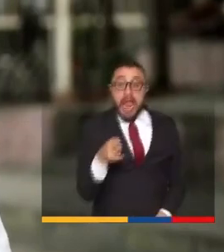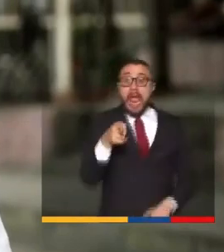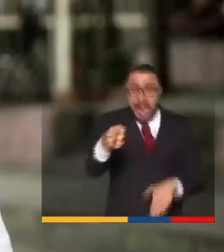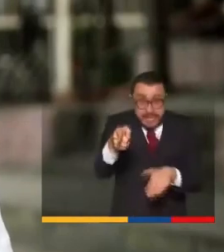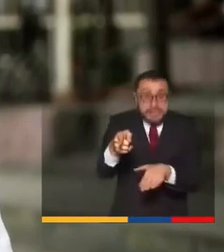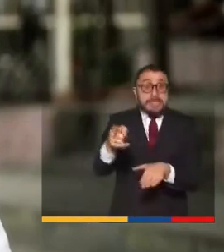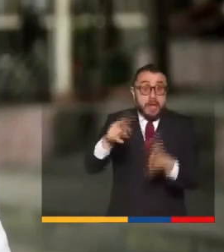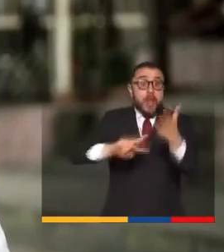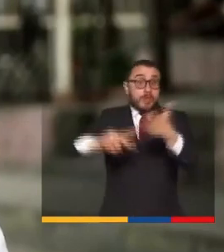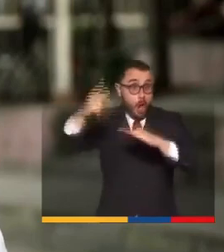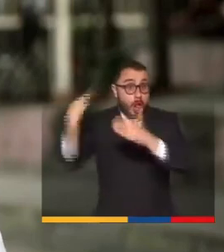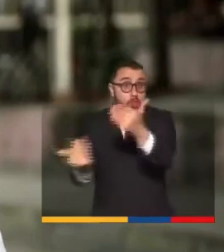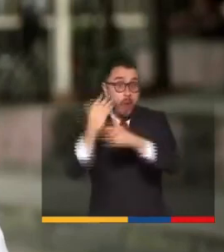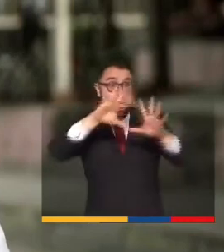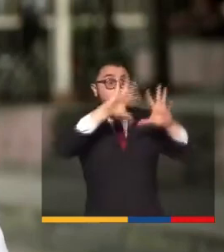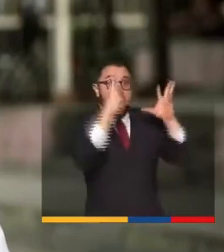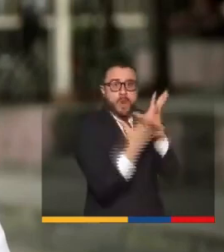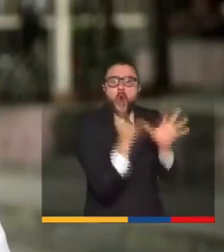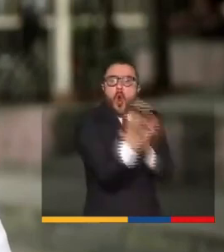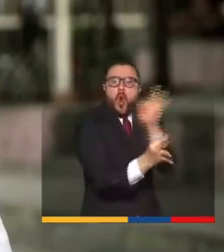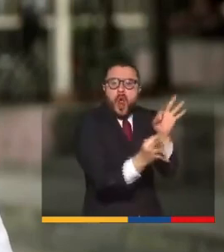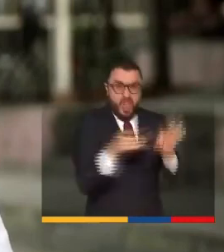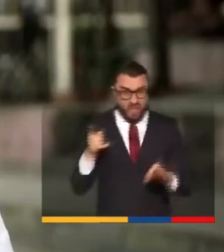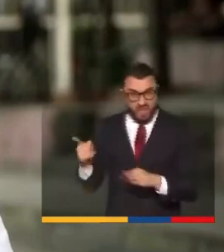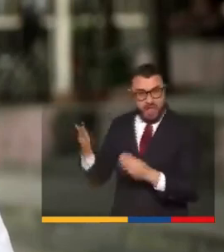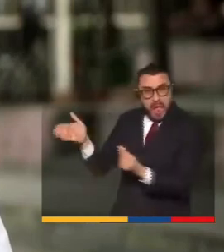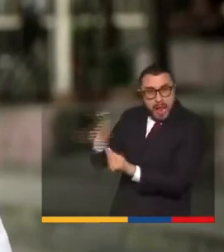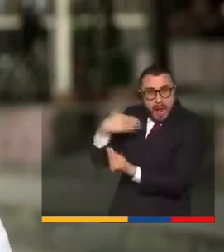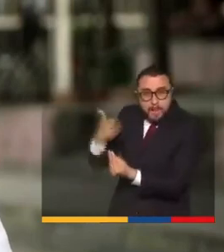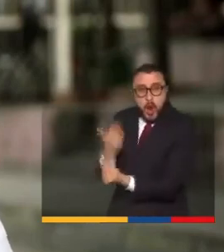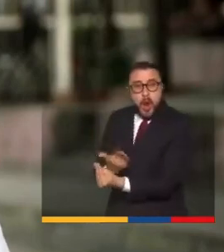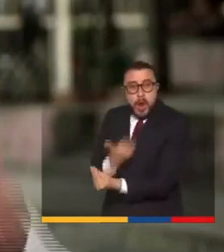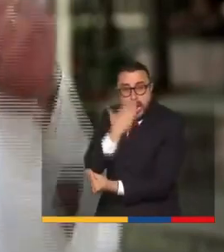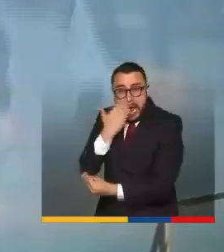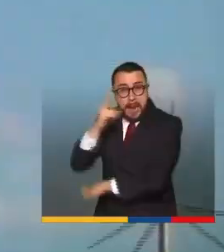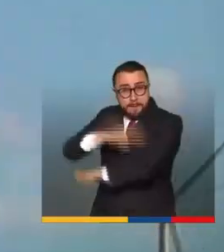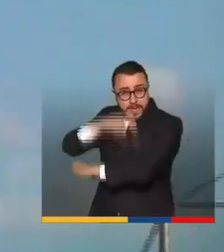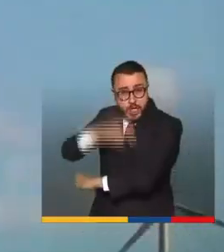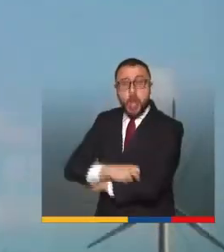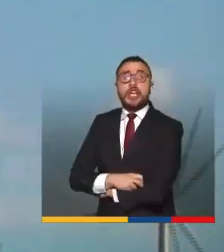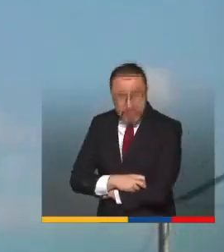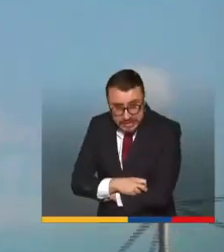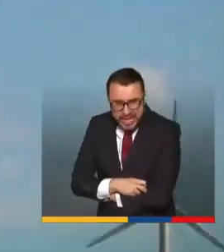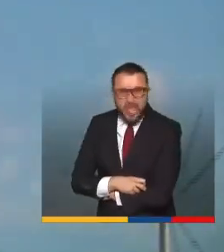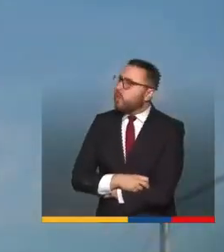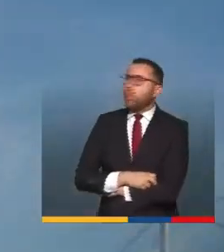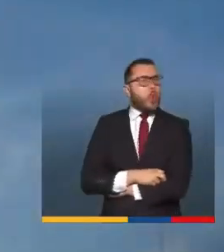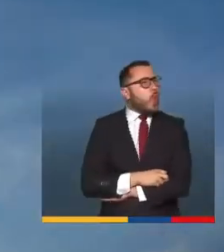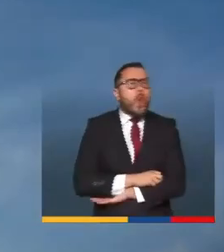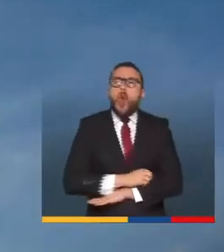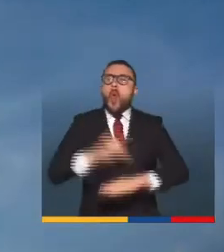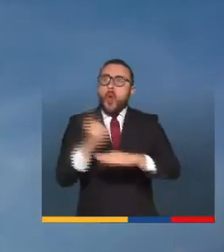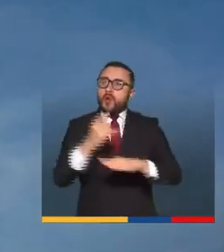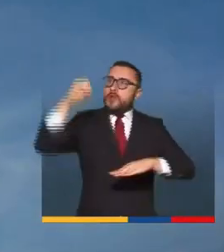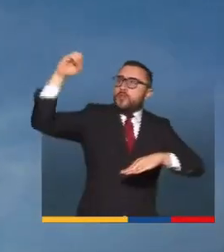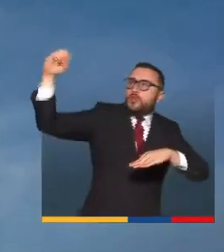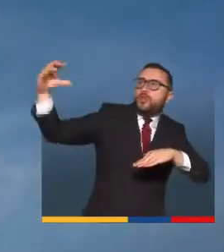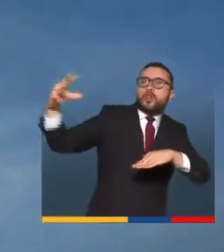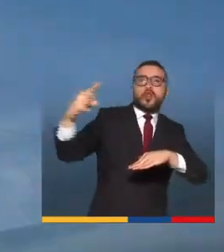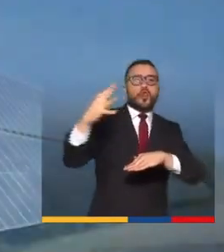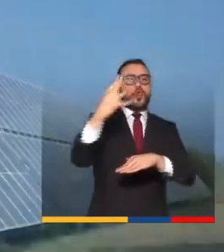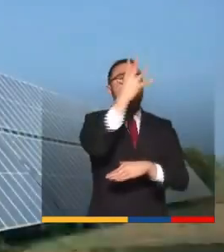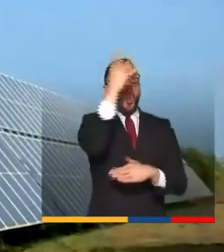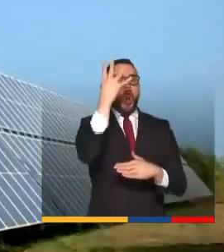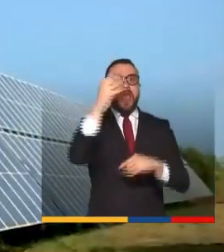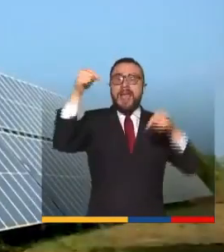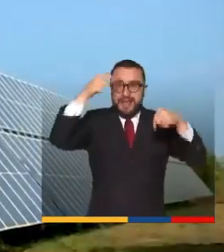no usan ni gas, ni carbón, ni petróleo. Pueden usar vientos, pueden usar sol